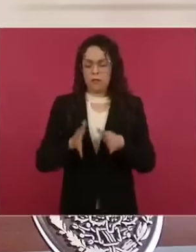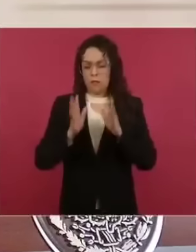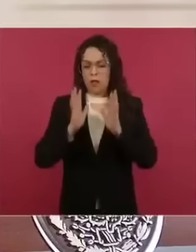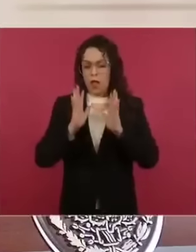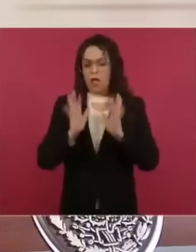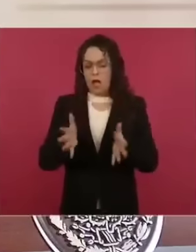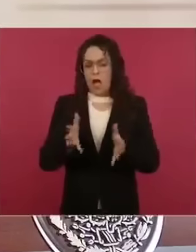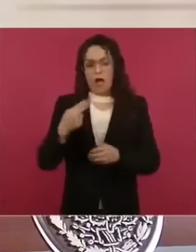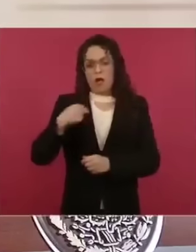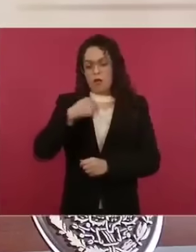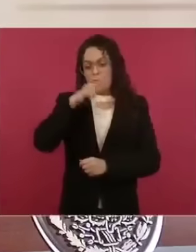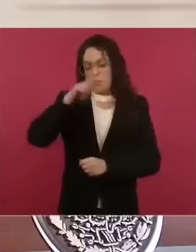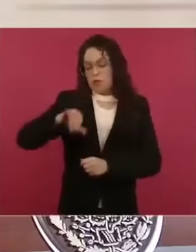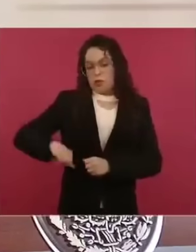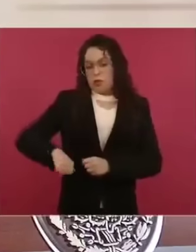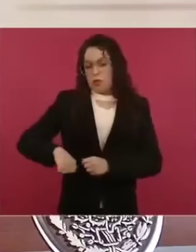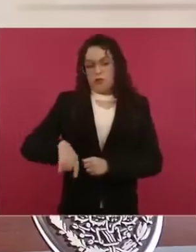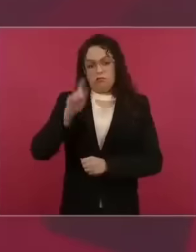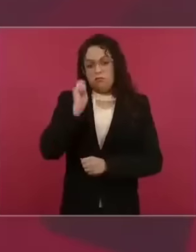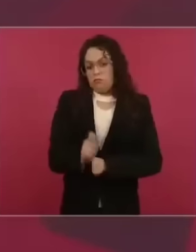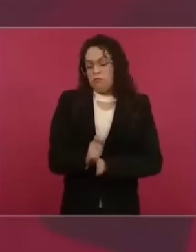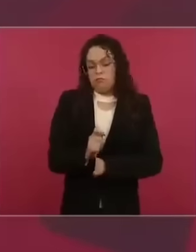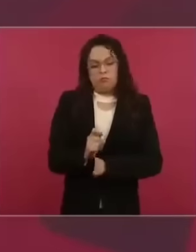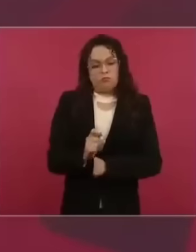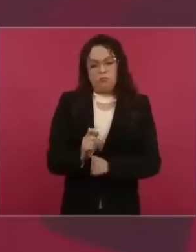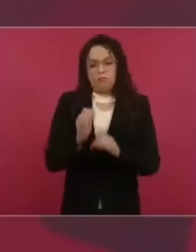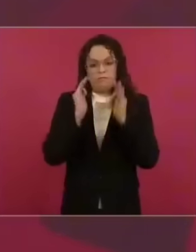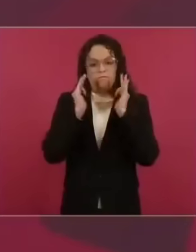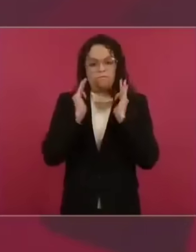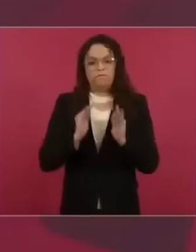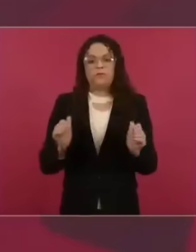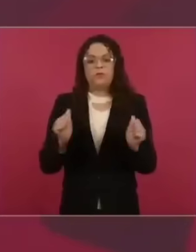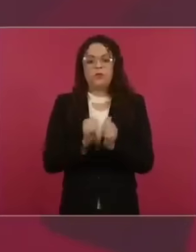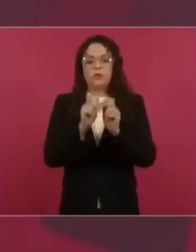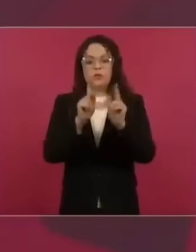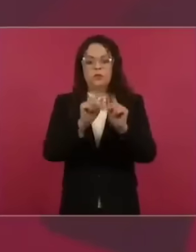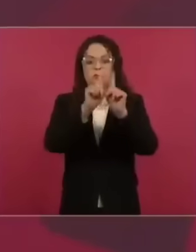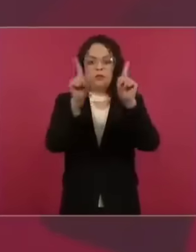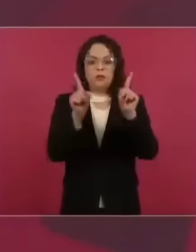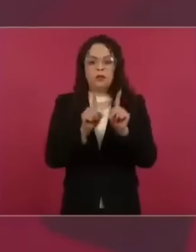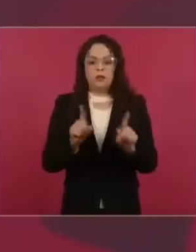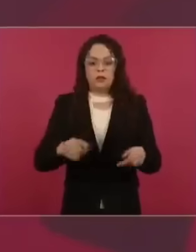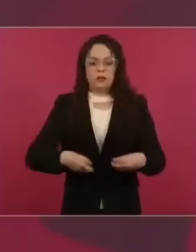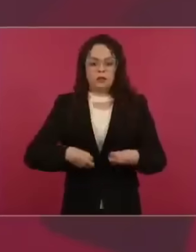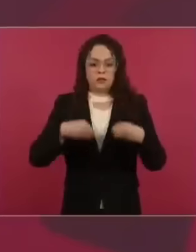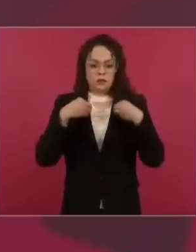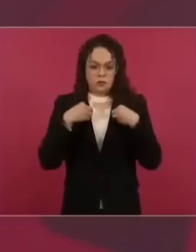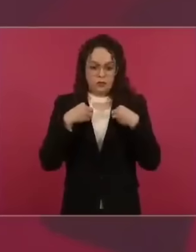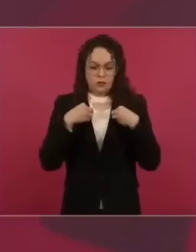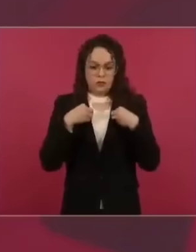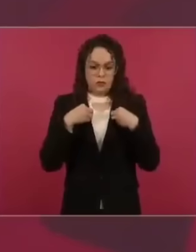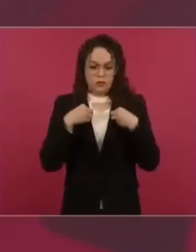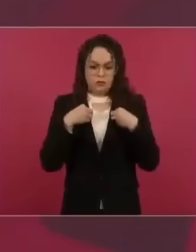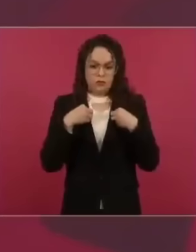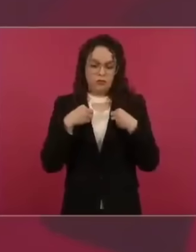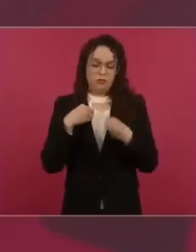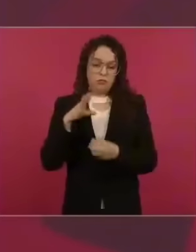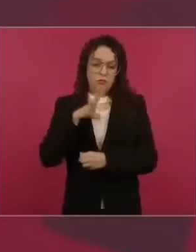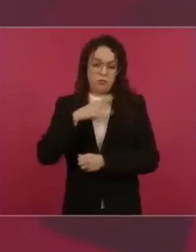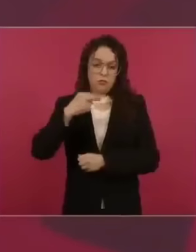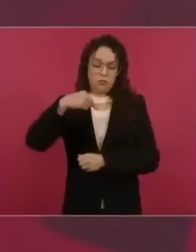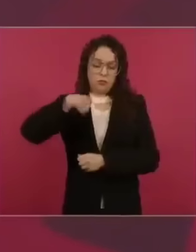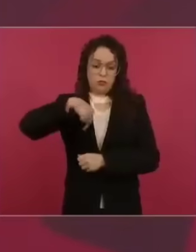perfectamente lo que está sucediendo en la campaña de de la señora x eh fue muy claro meter a los